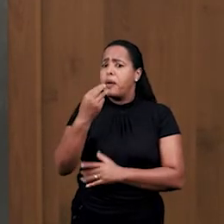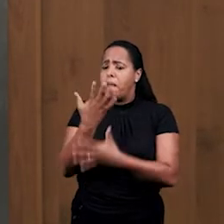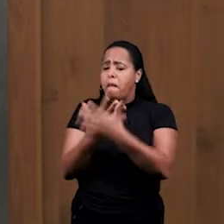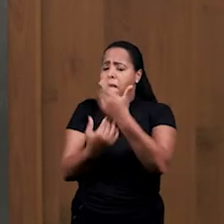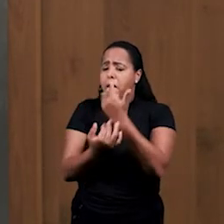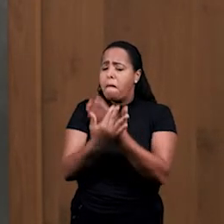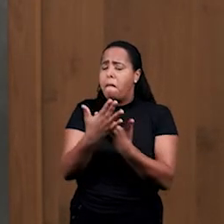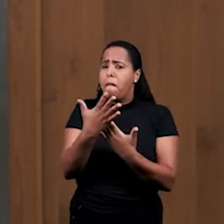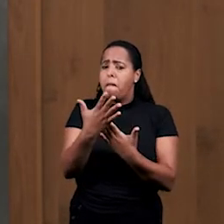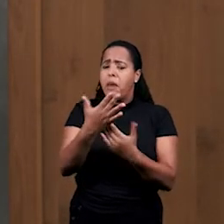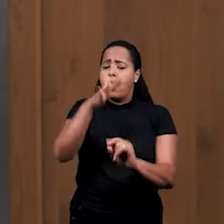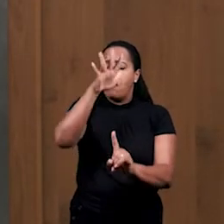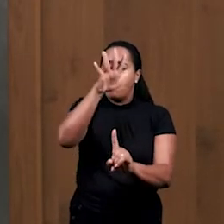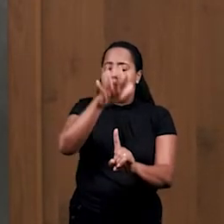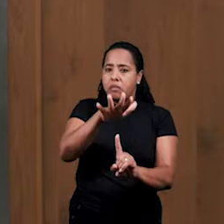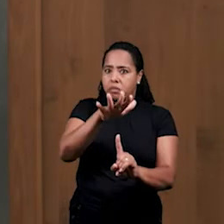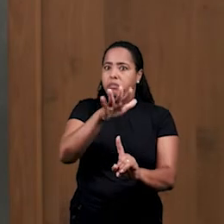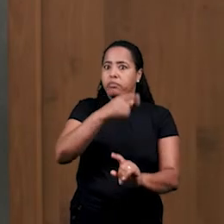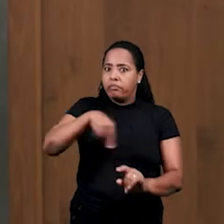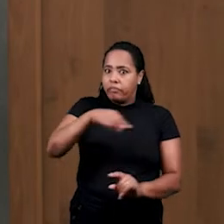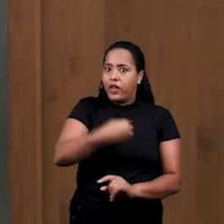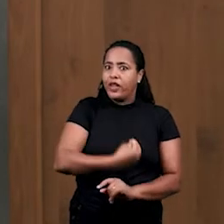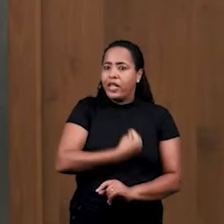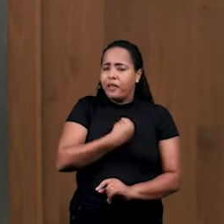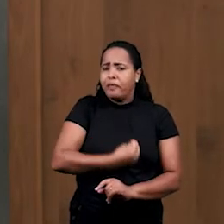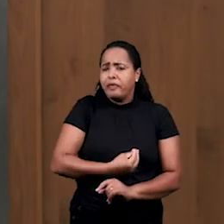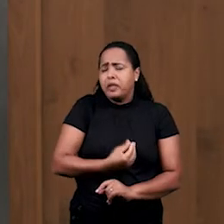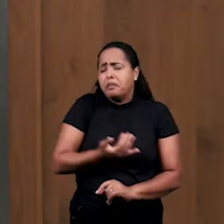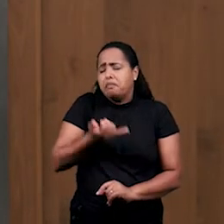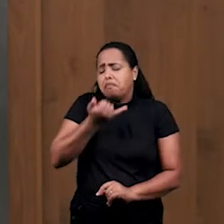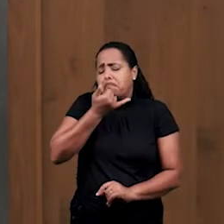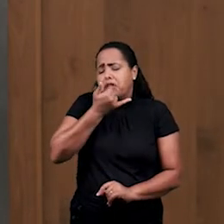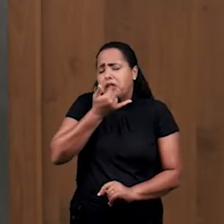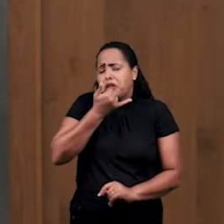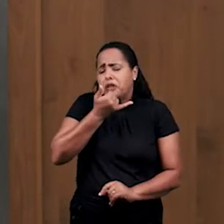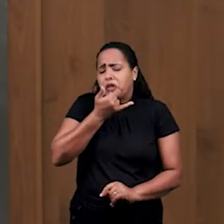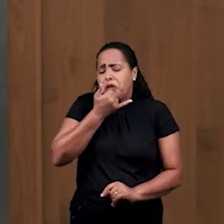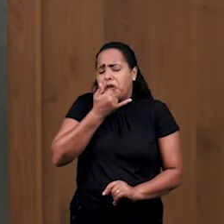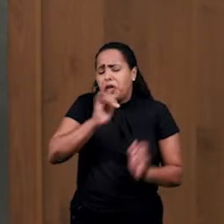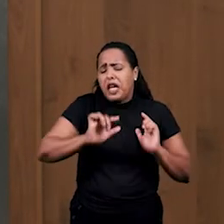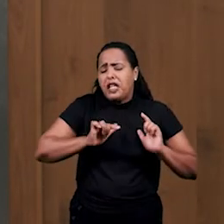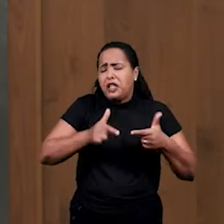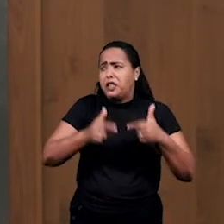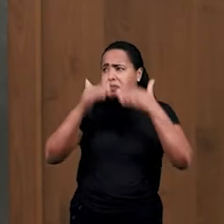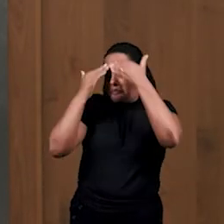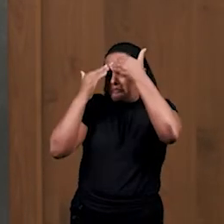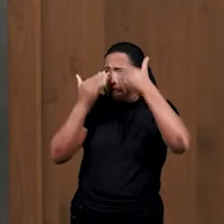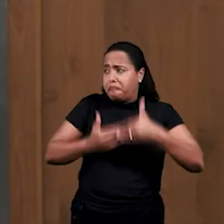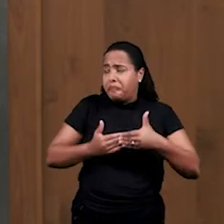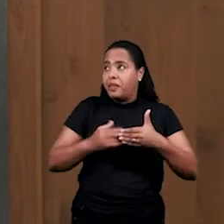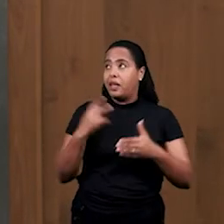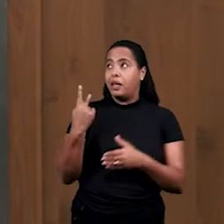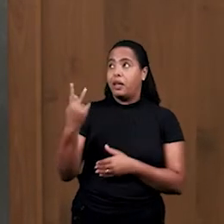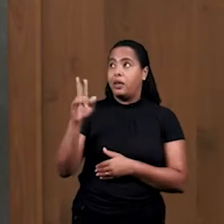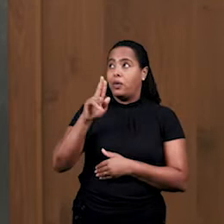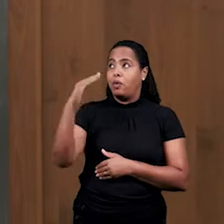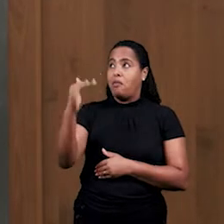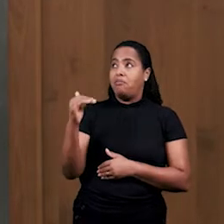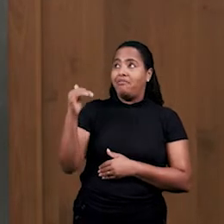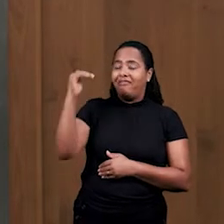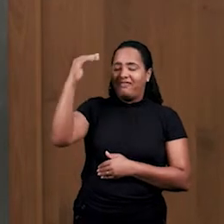mano esté extendida sobre nuestras vidas. Perdona lo que hicimos que no te agradó y que tu nombre